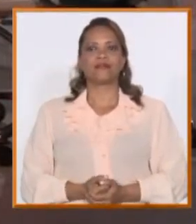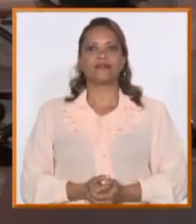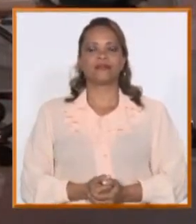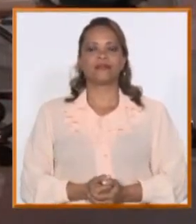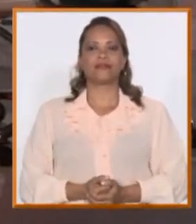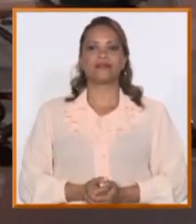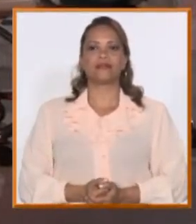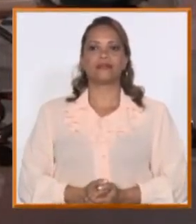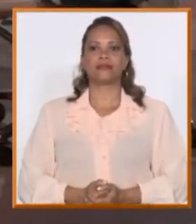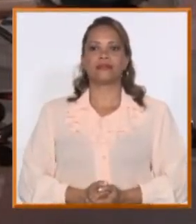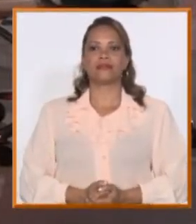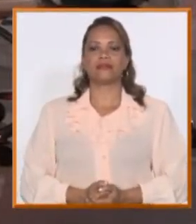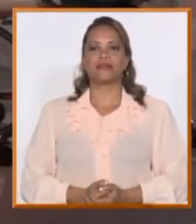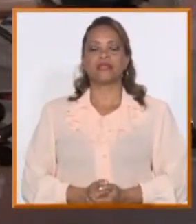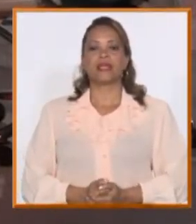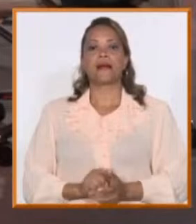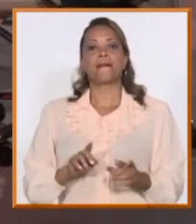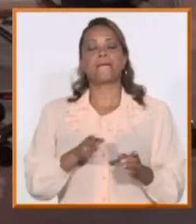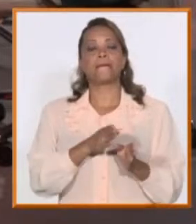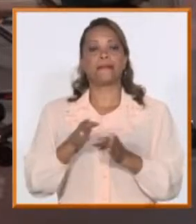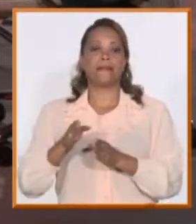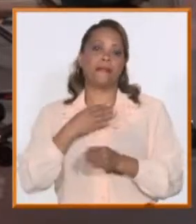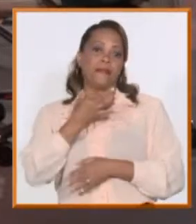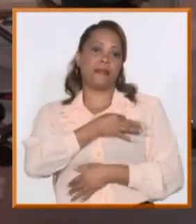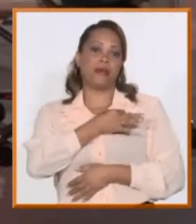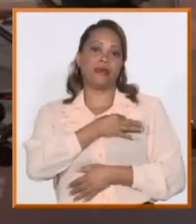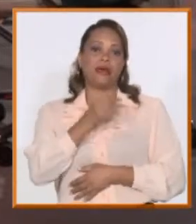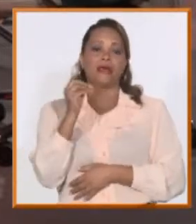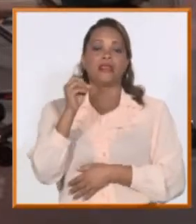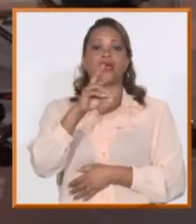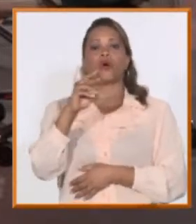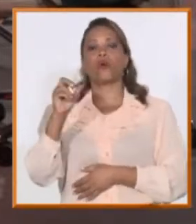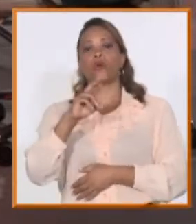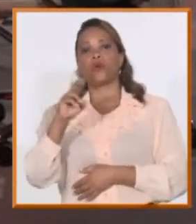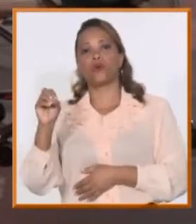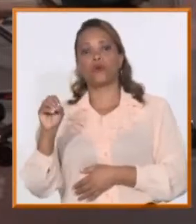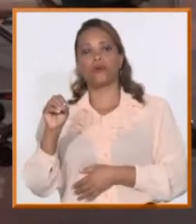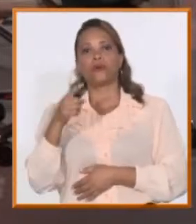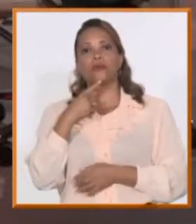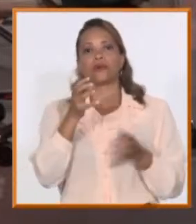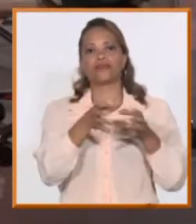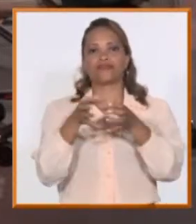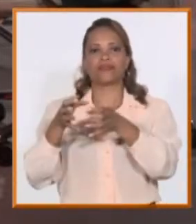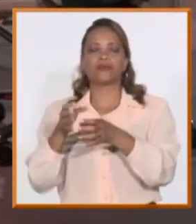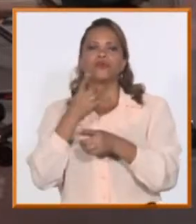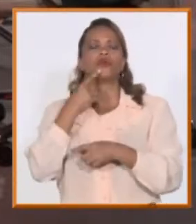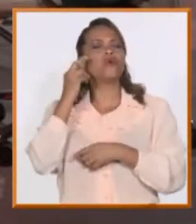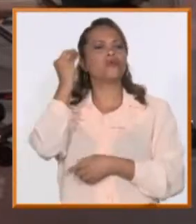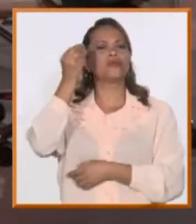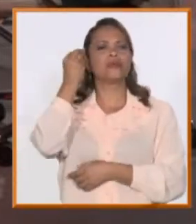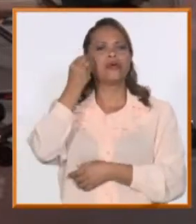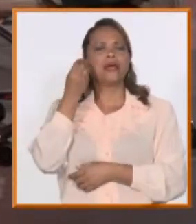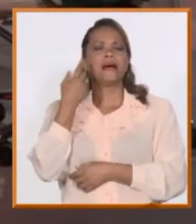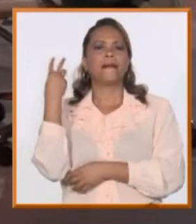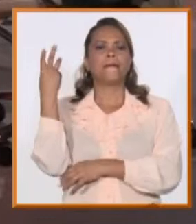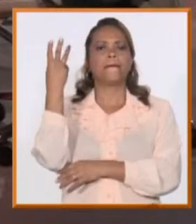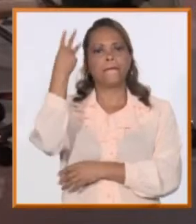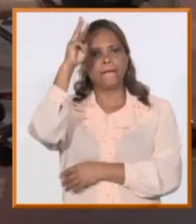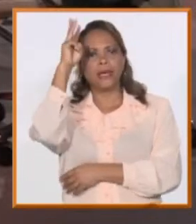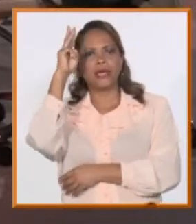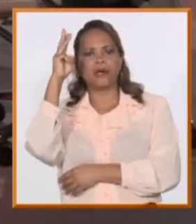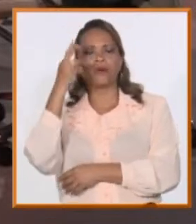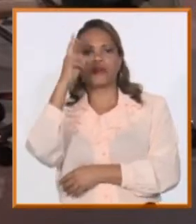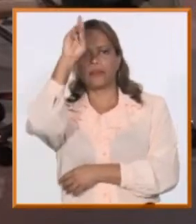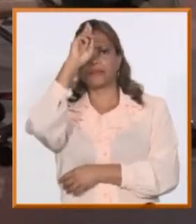de esa fenomenal medalla de oro en el por equipos, porque yo decía, ante México y Dominicana, quizás ir con